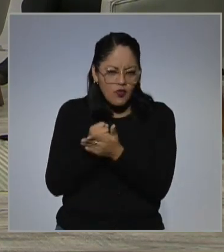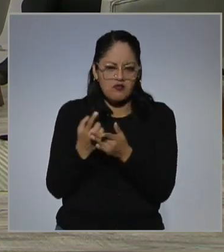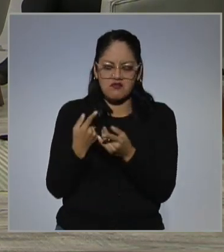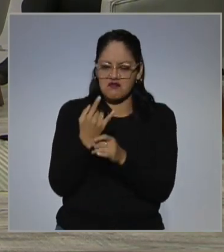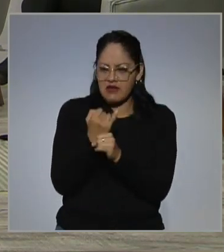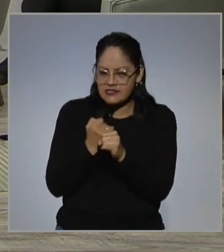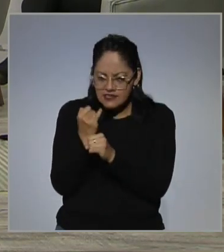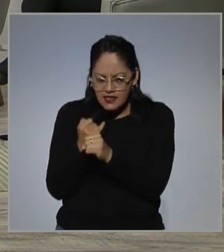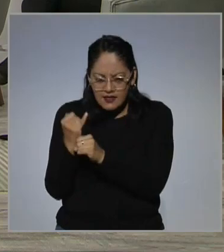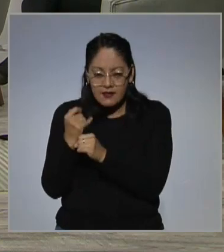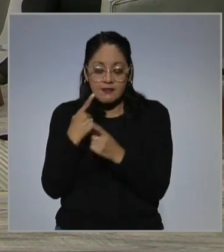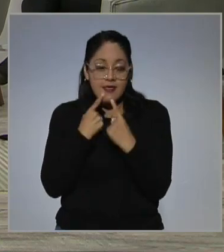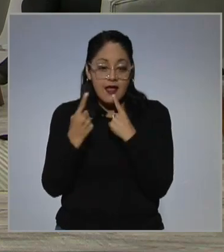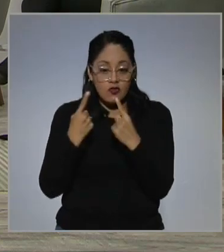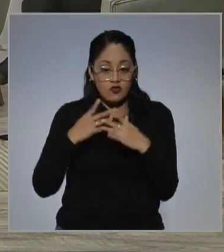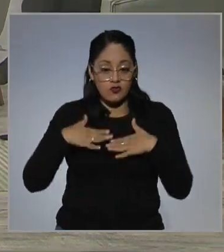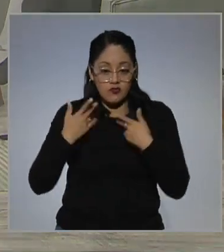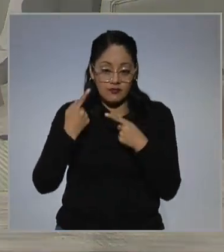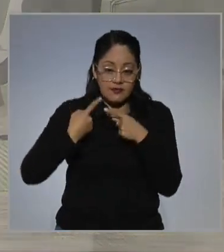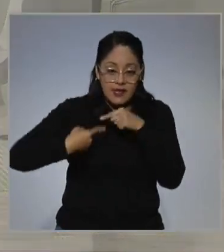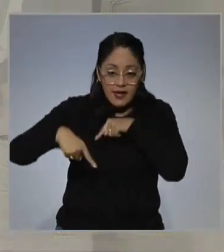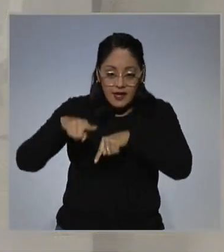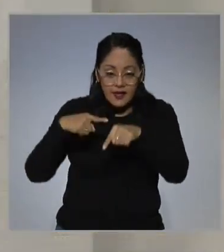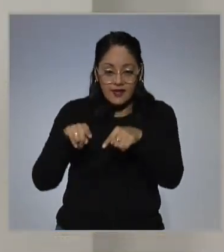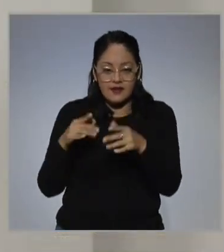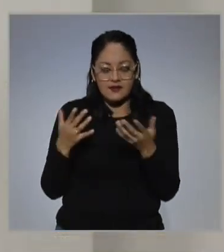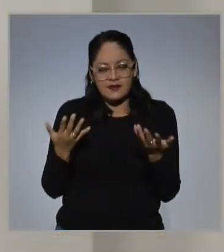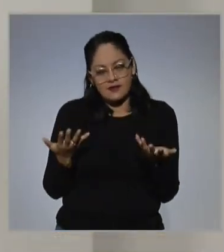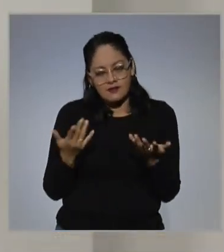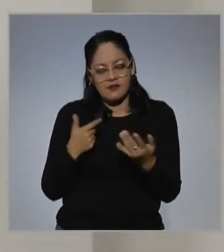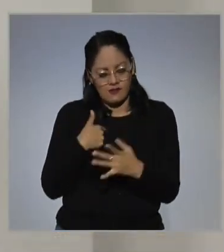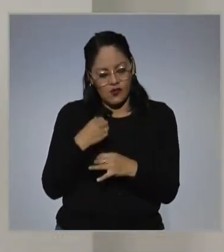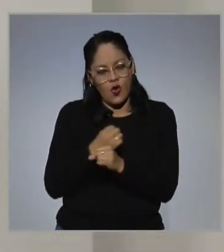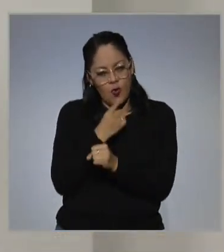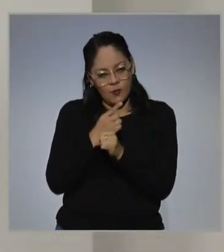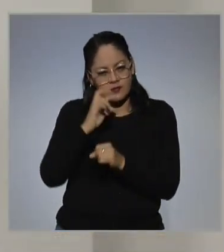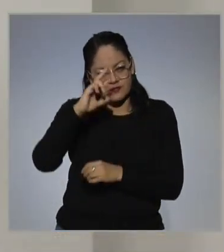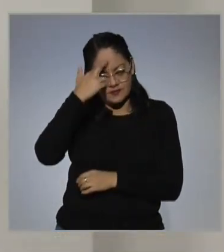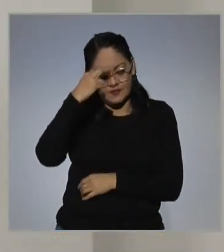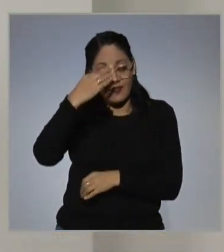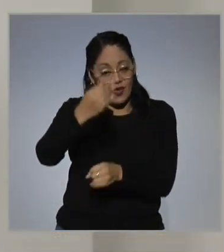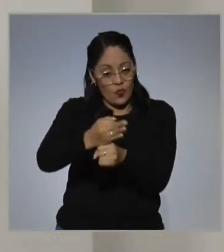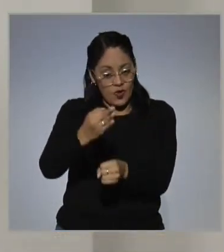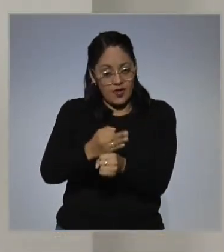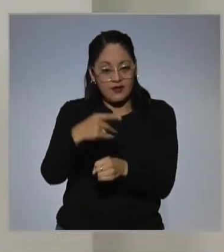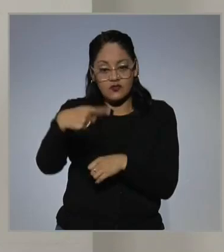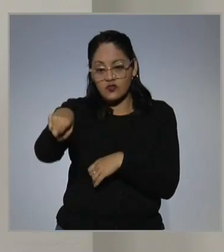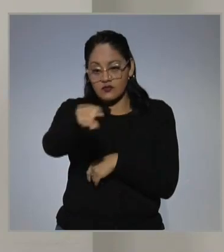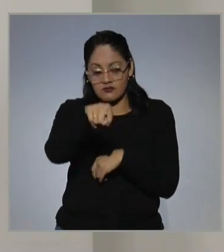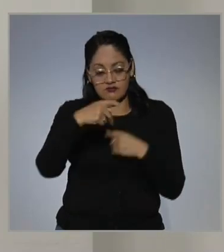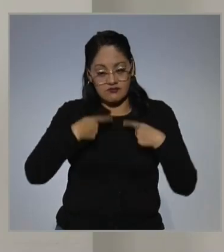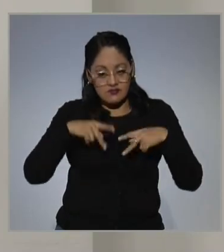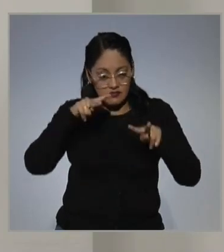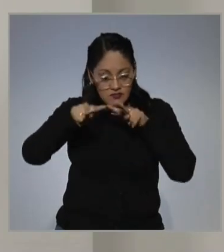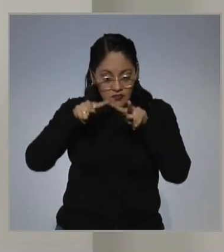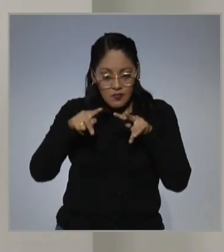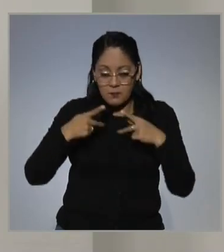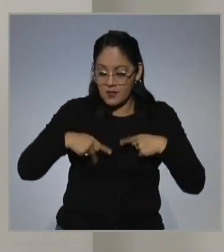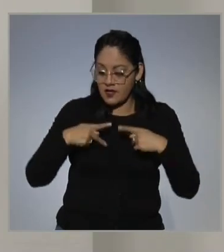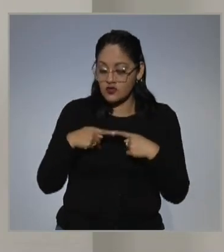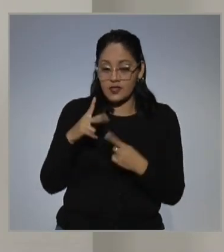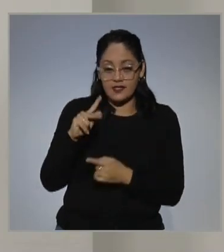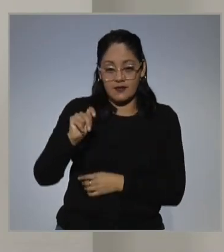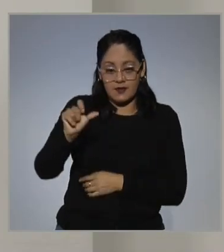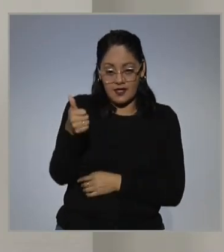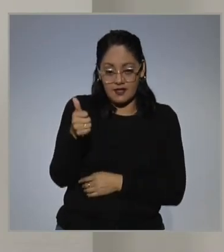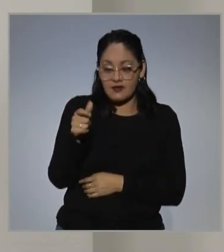que dirigió Diálogos en Confianza. Pues tengo la oportunidad de recordarla ahorita con tu público, con personas del